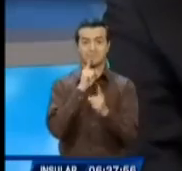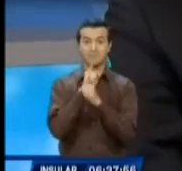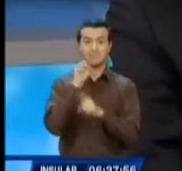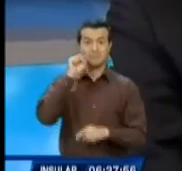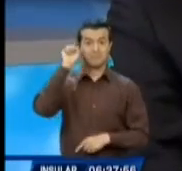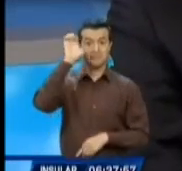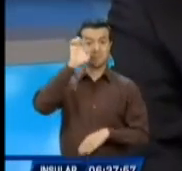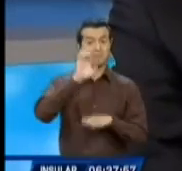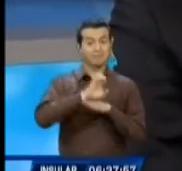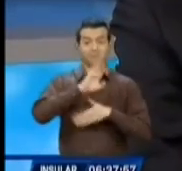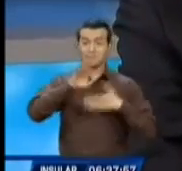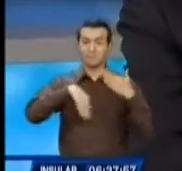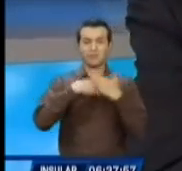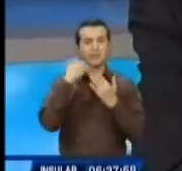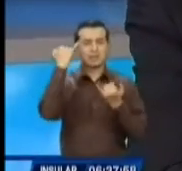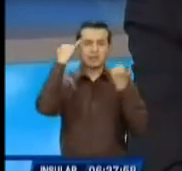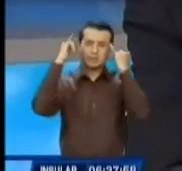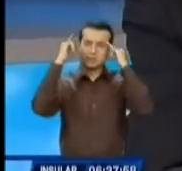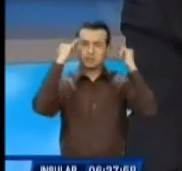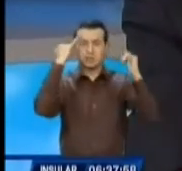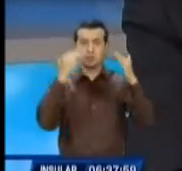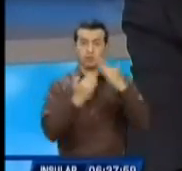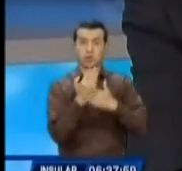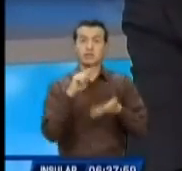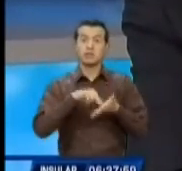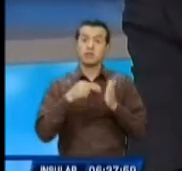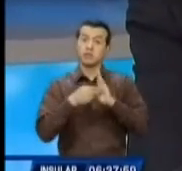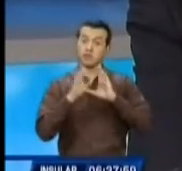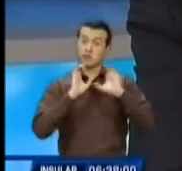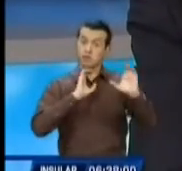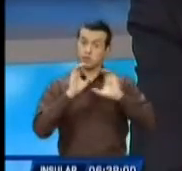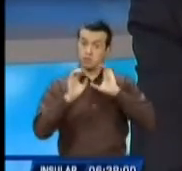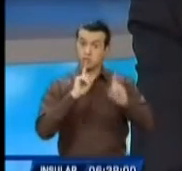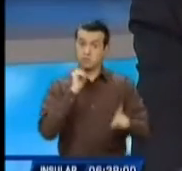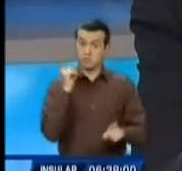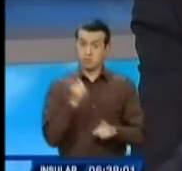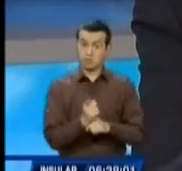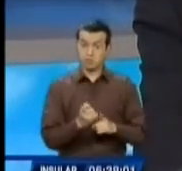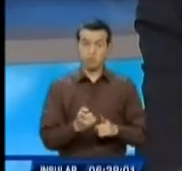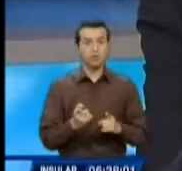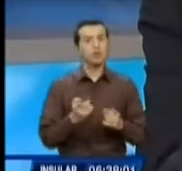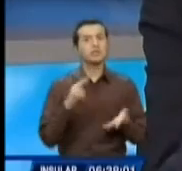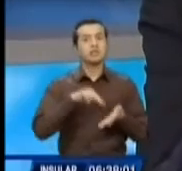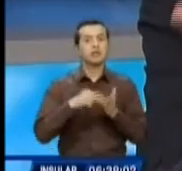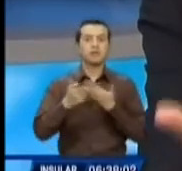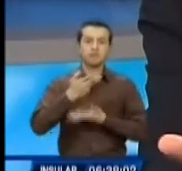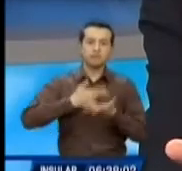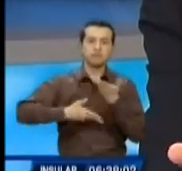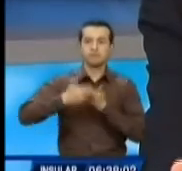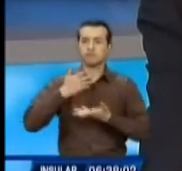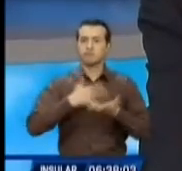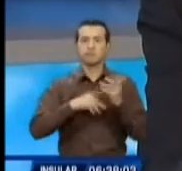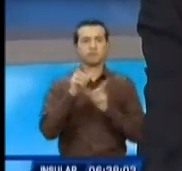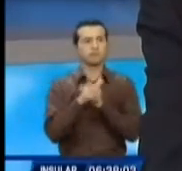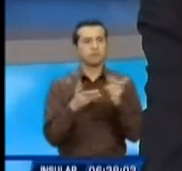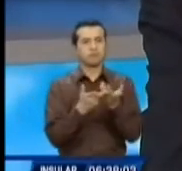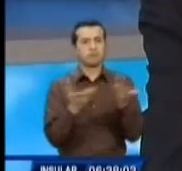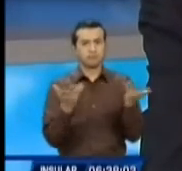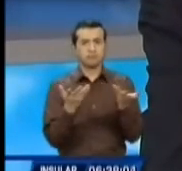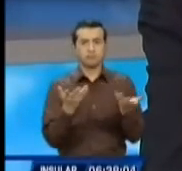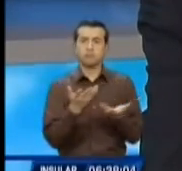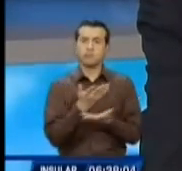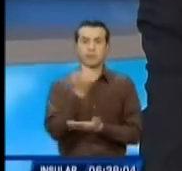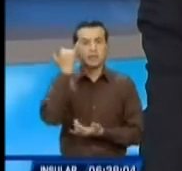cine nacional y todo este tipo de emprendimiento. Esto es forma también de hacer comunicación, forma de interactuar entre la ciudadanía y quienes tienen